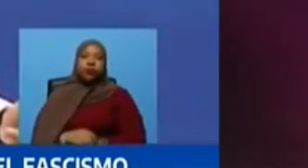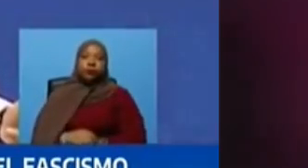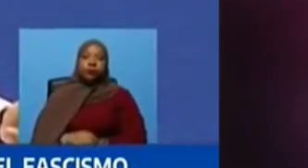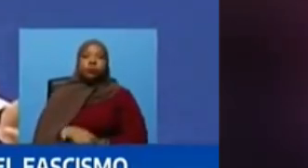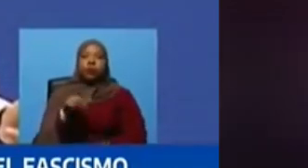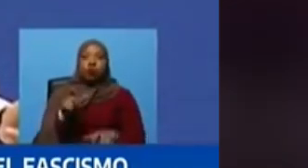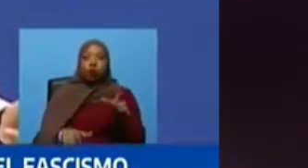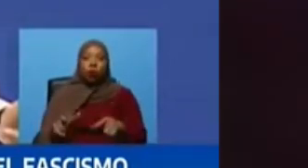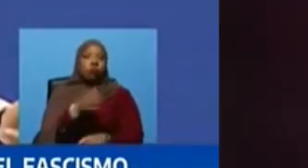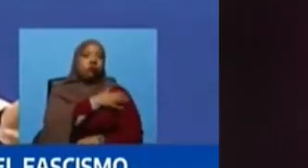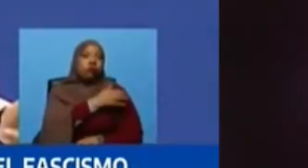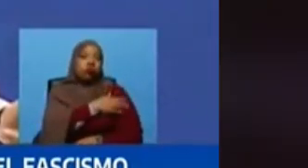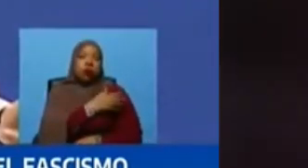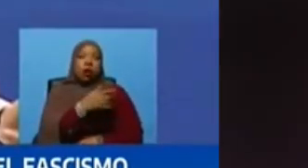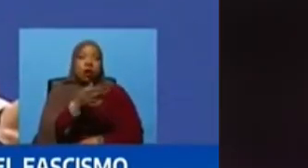muchas izquierdas